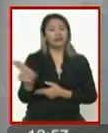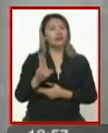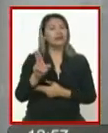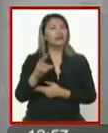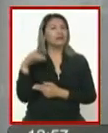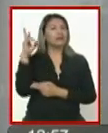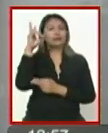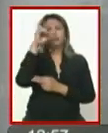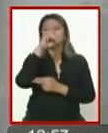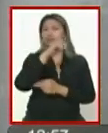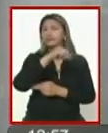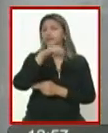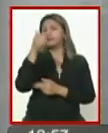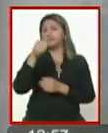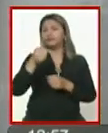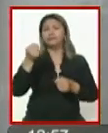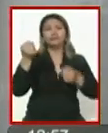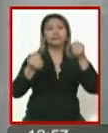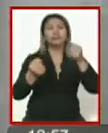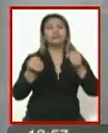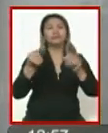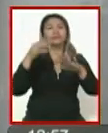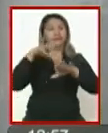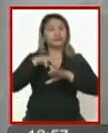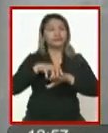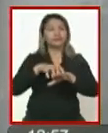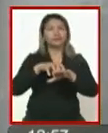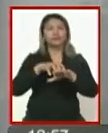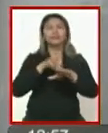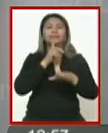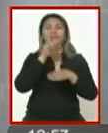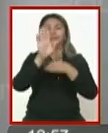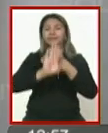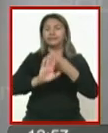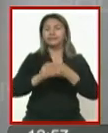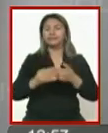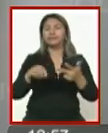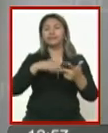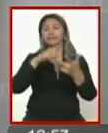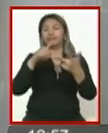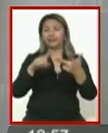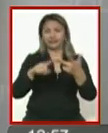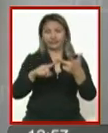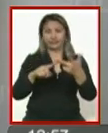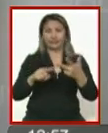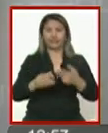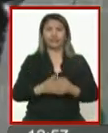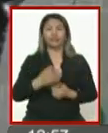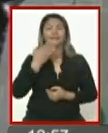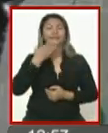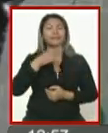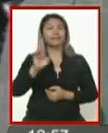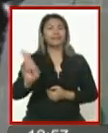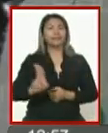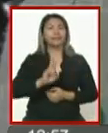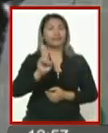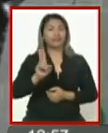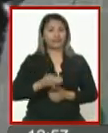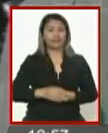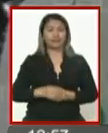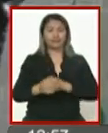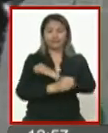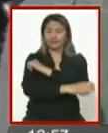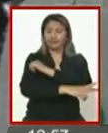manejado irregularmente en los carros de Brinks, o en su caso que el dinero haya sido mal manejado o haya